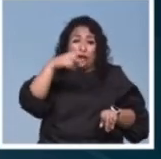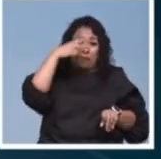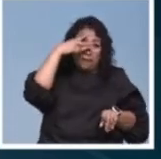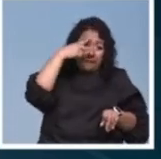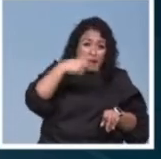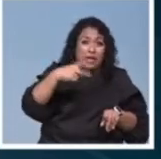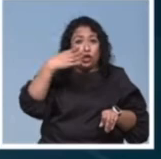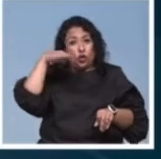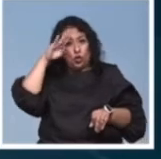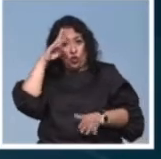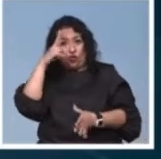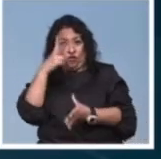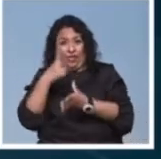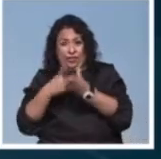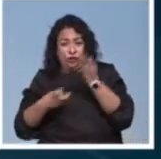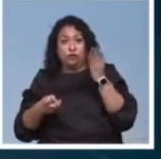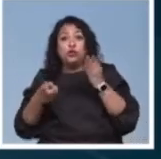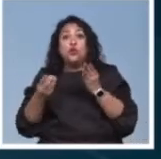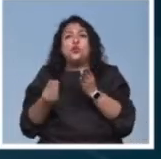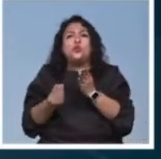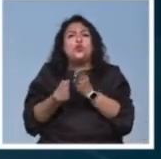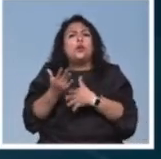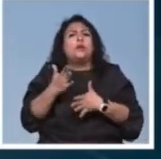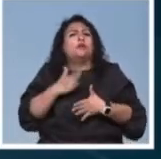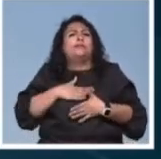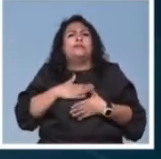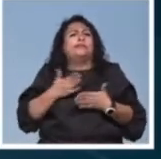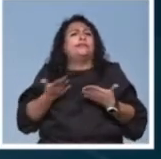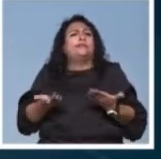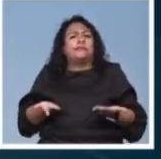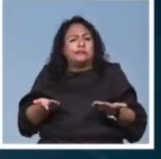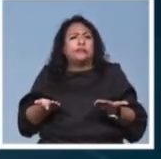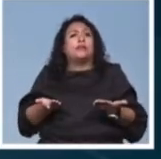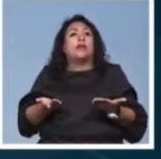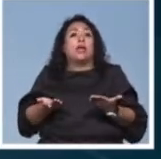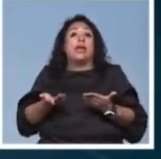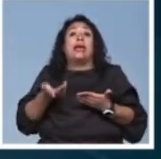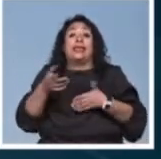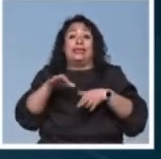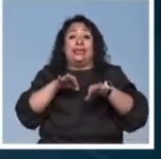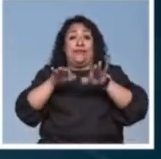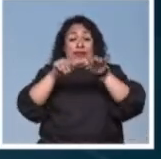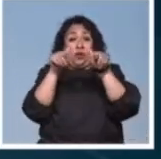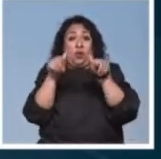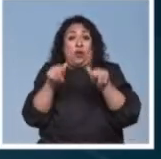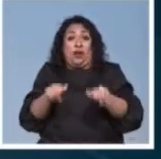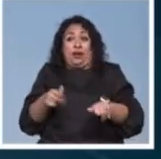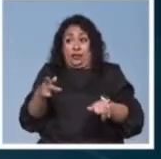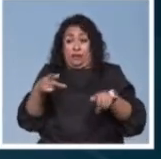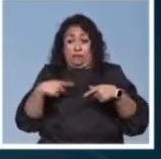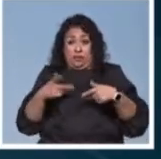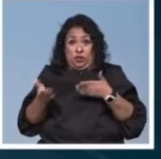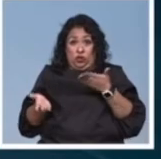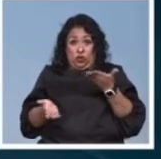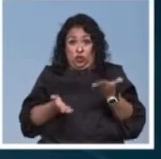mexicanos y cubanos. Lo innovador para nosotros es que el trabajo artístico de estos bailarines